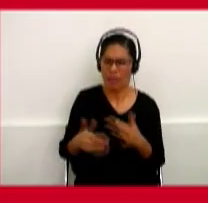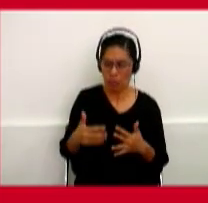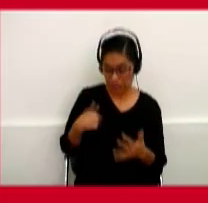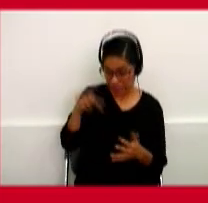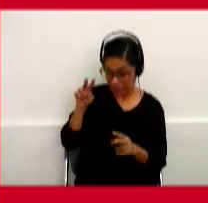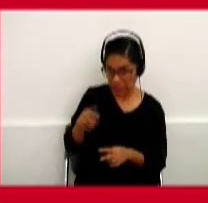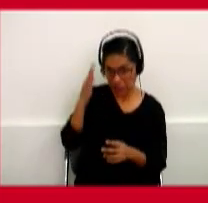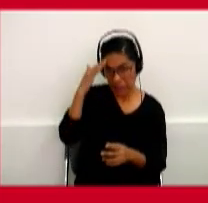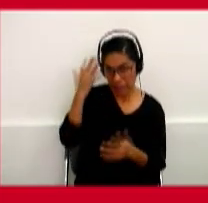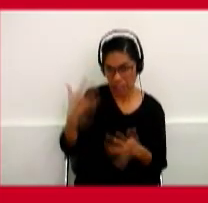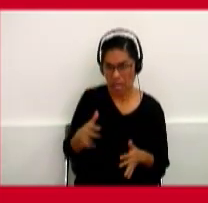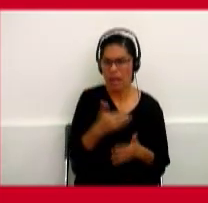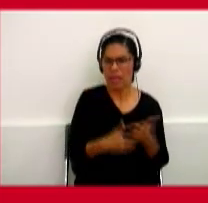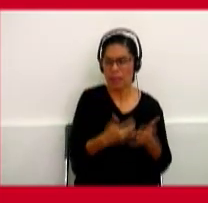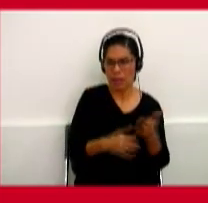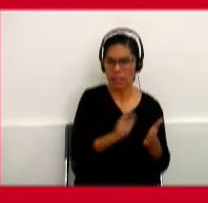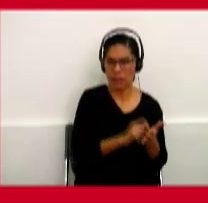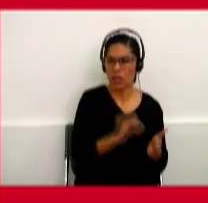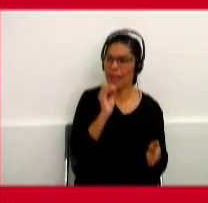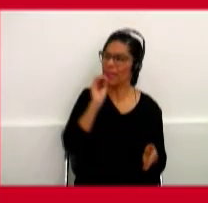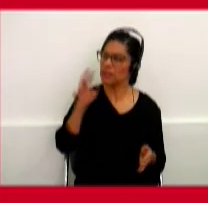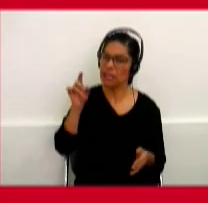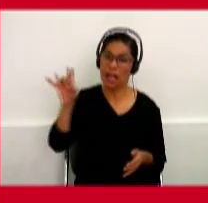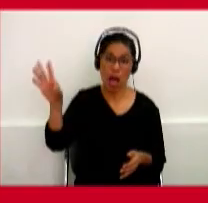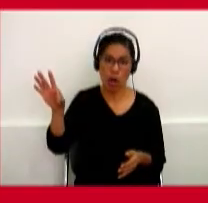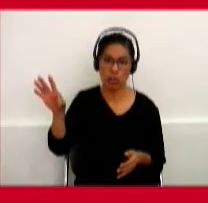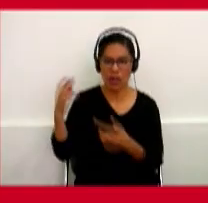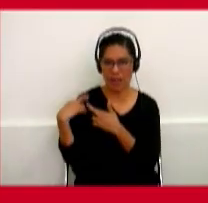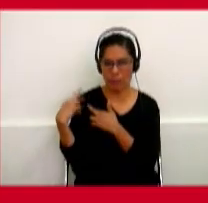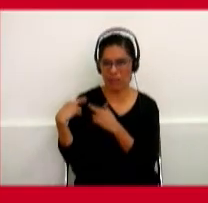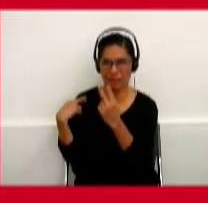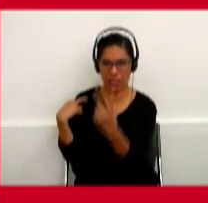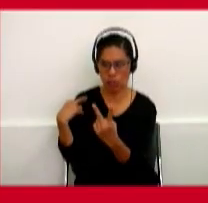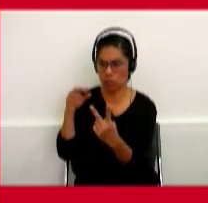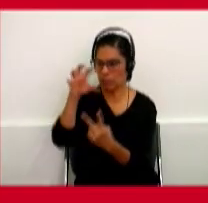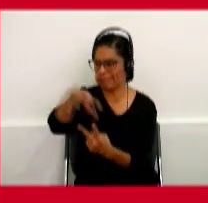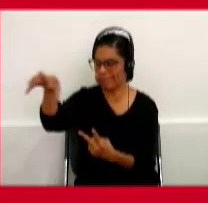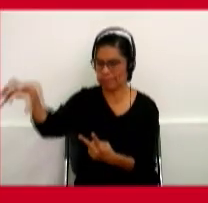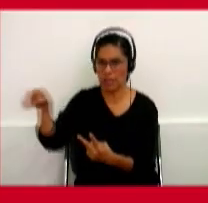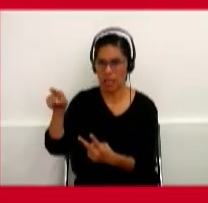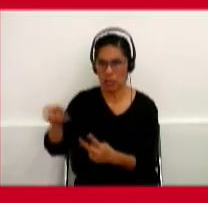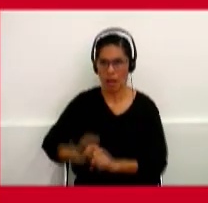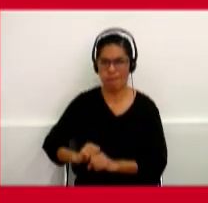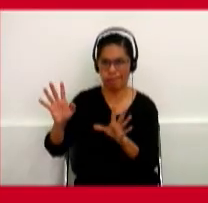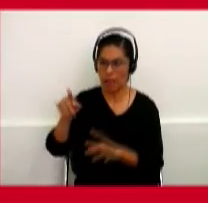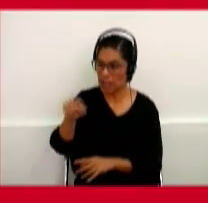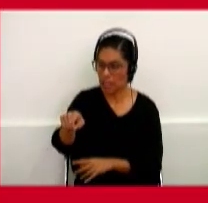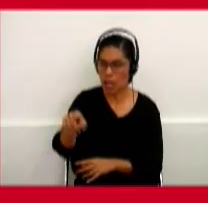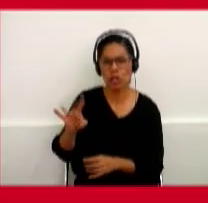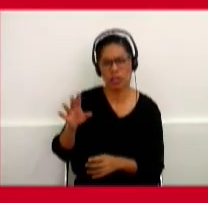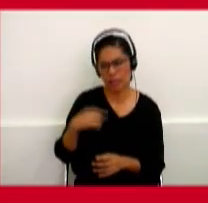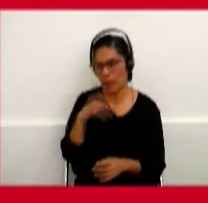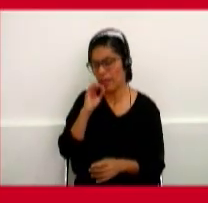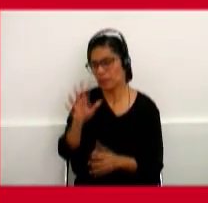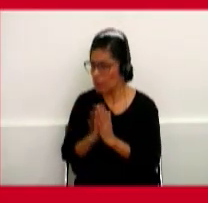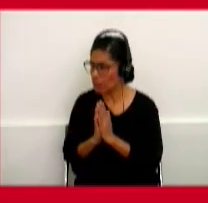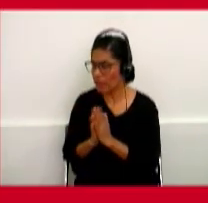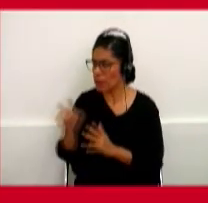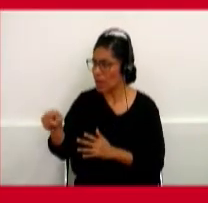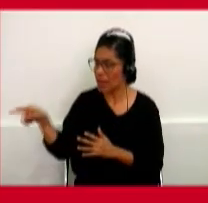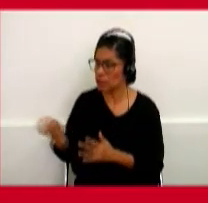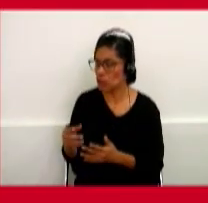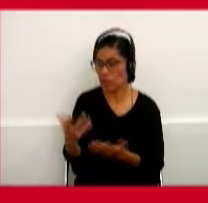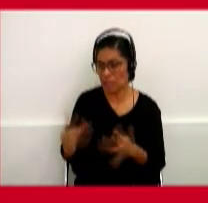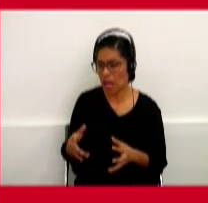voladura. Entonces, si tenemos una prevalencia de material sobredimensionado en un área, podemos hacer la correlación y decir esta técnica